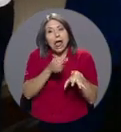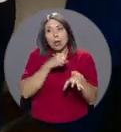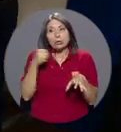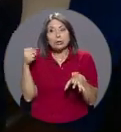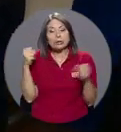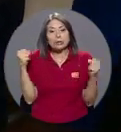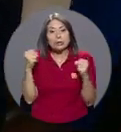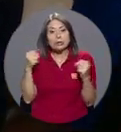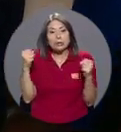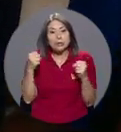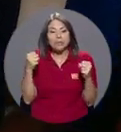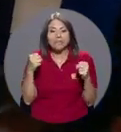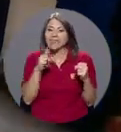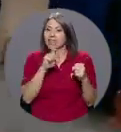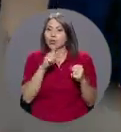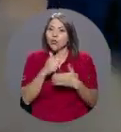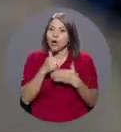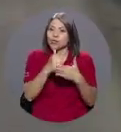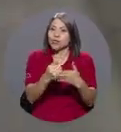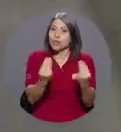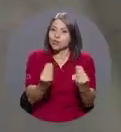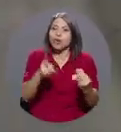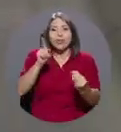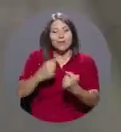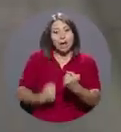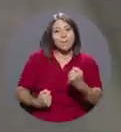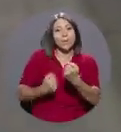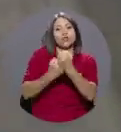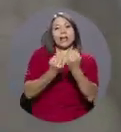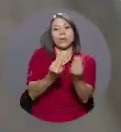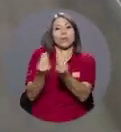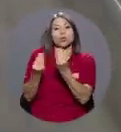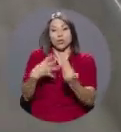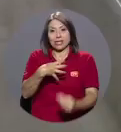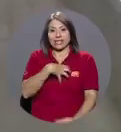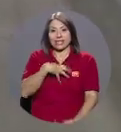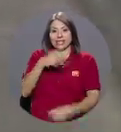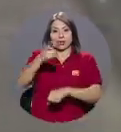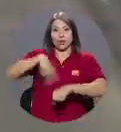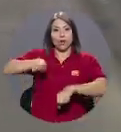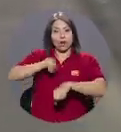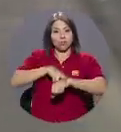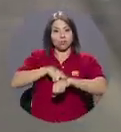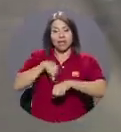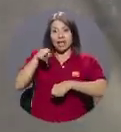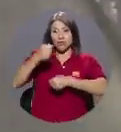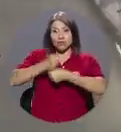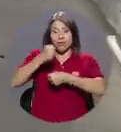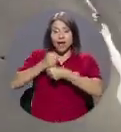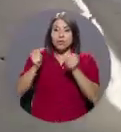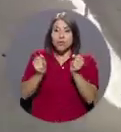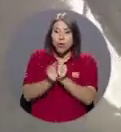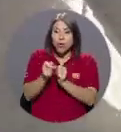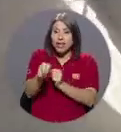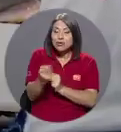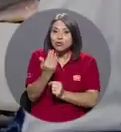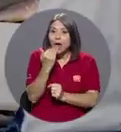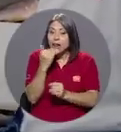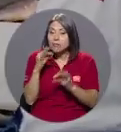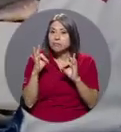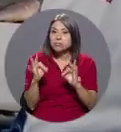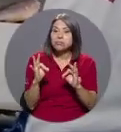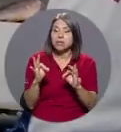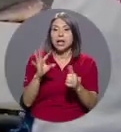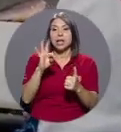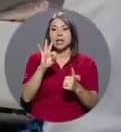porque hay que soportar, hay que ayudar a los productores locales, apoyar a los productores que están generando estas proteínas, ¿no? Sobre